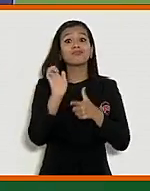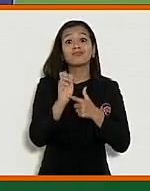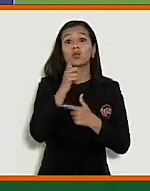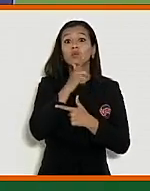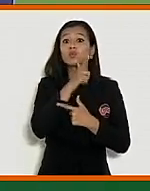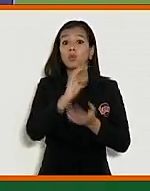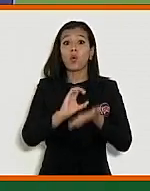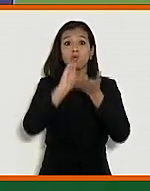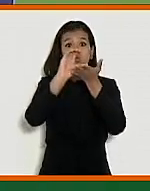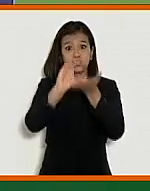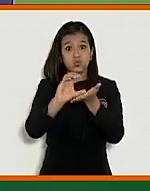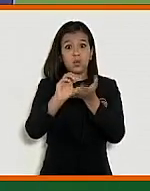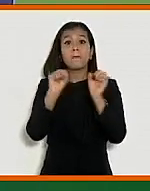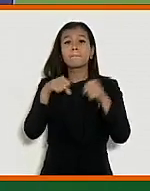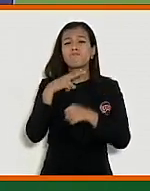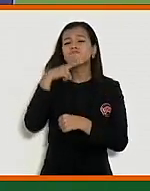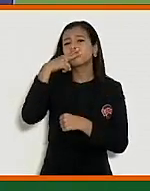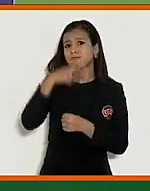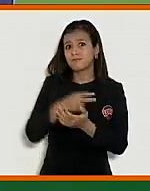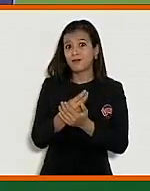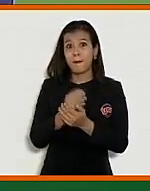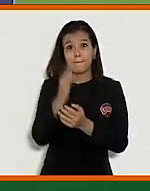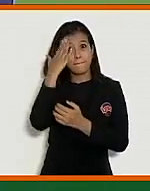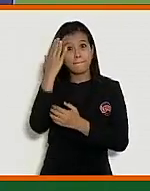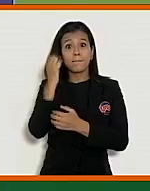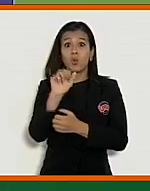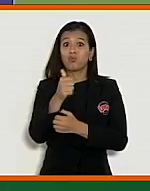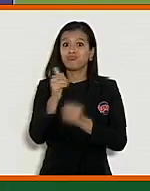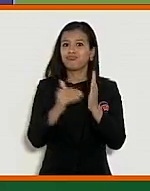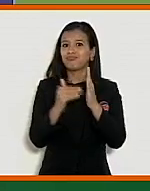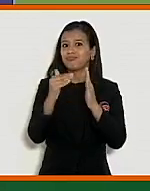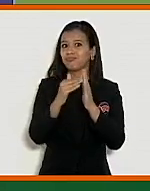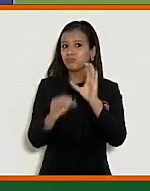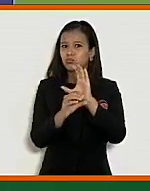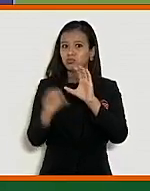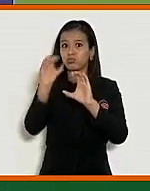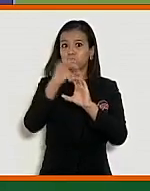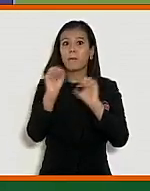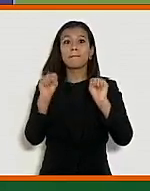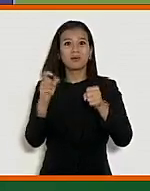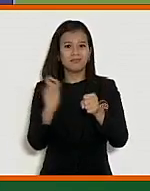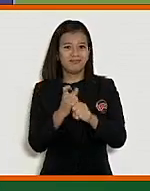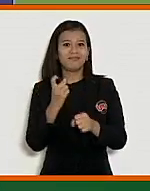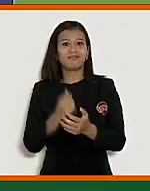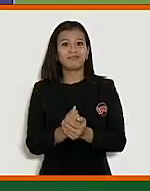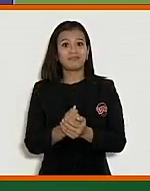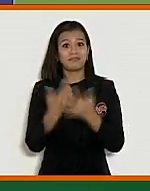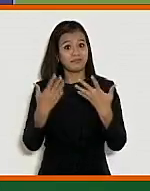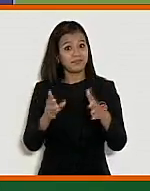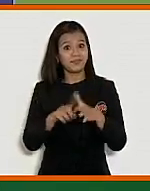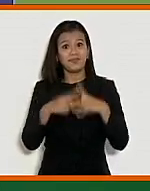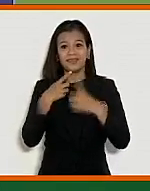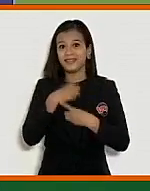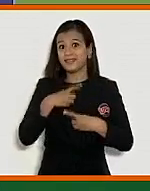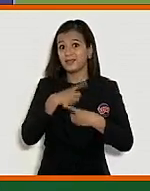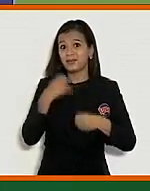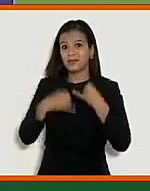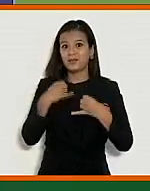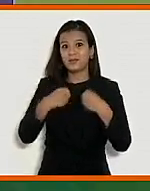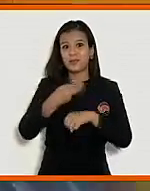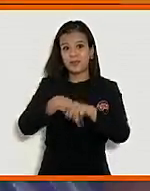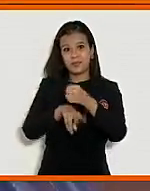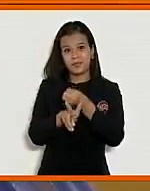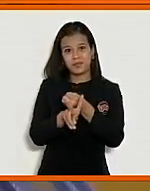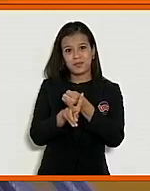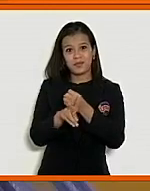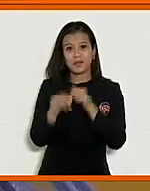monto actual está en 10 millones de lempiras con su jugada doble. Comencemos la diversión con premiados y sus catrachadas. Atentos a tu primer número ganador,